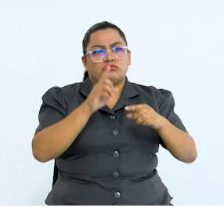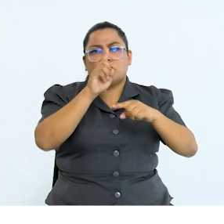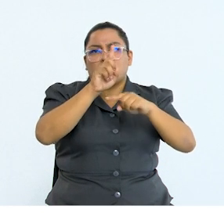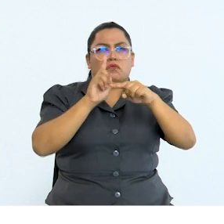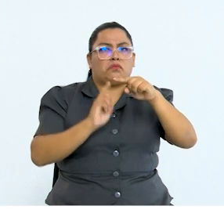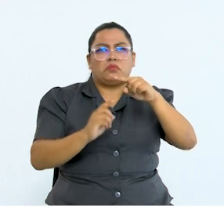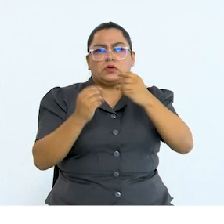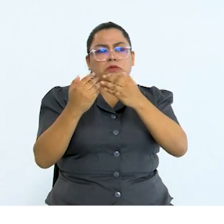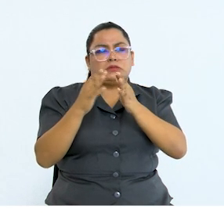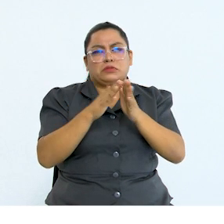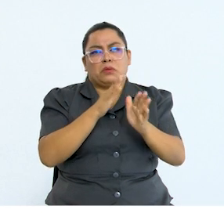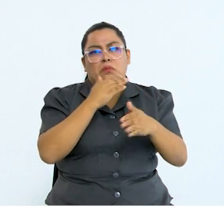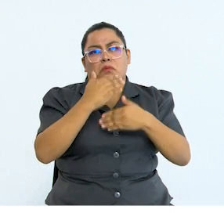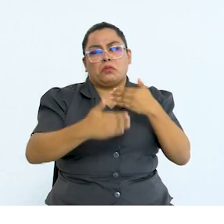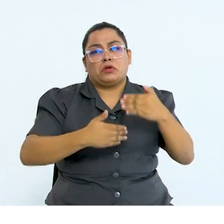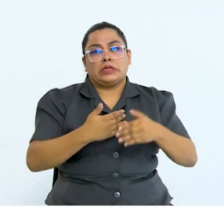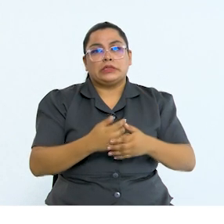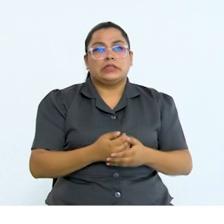de reducción.